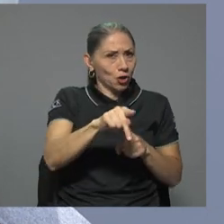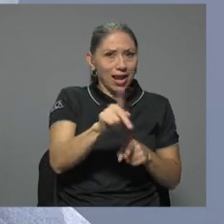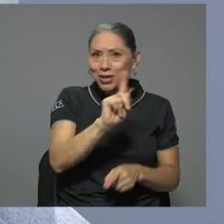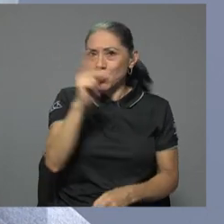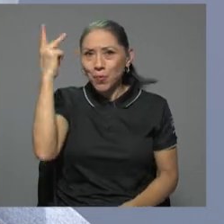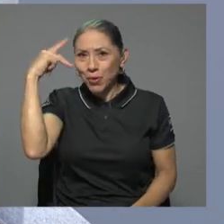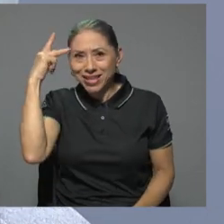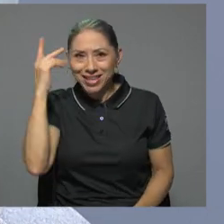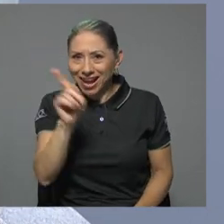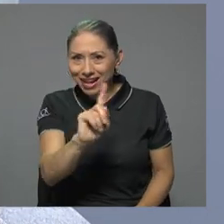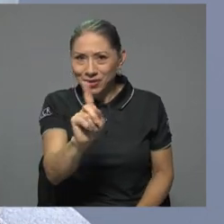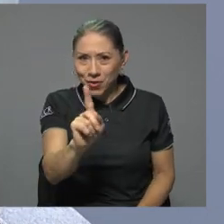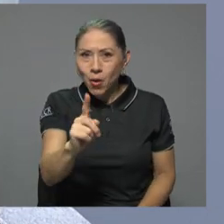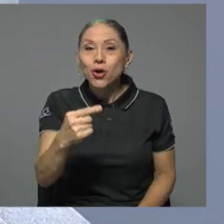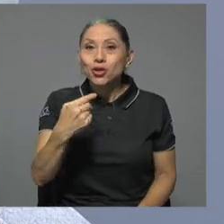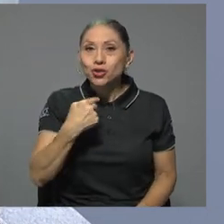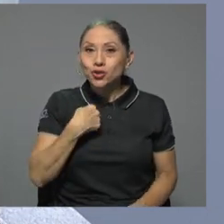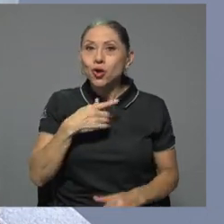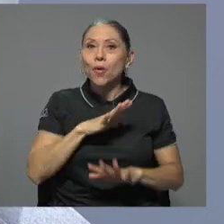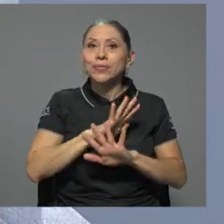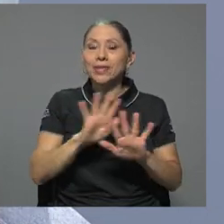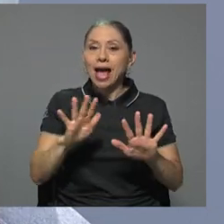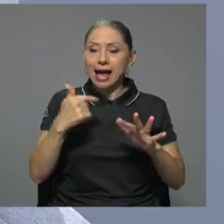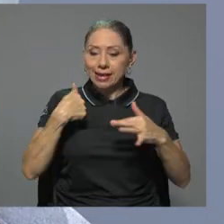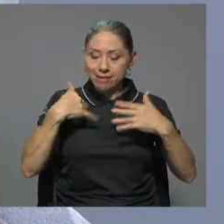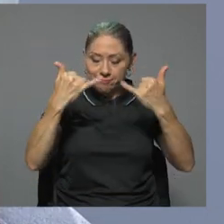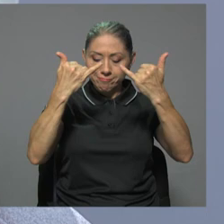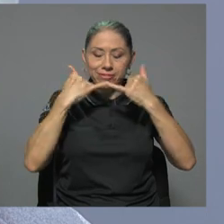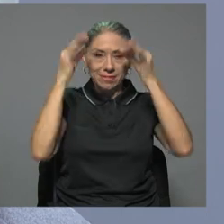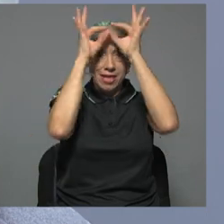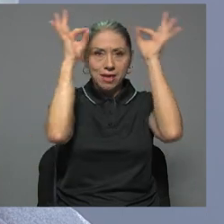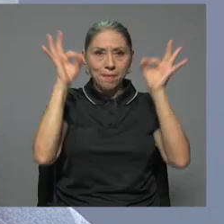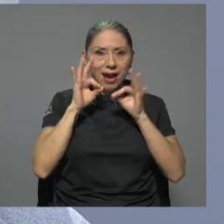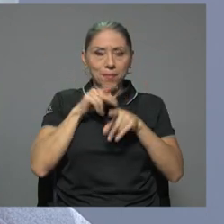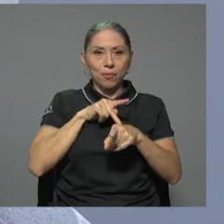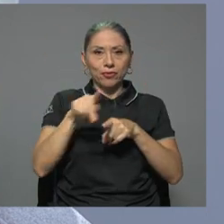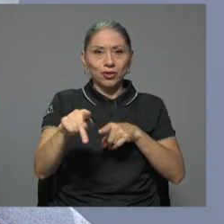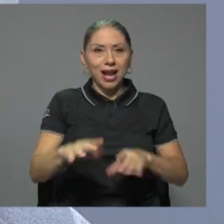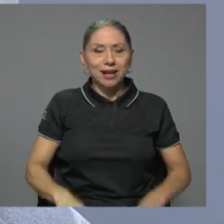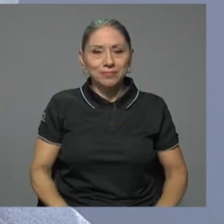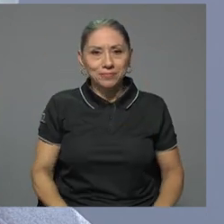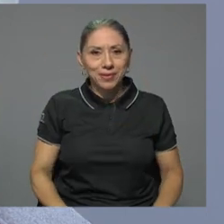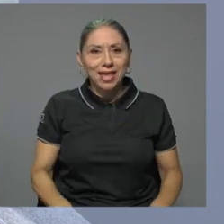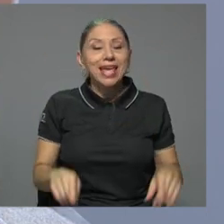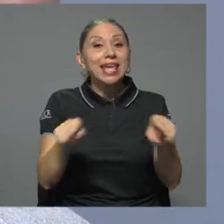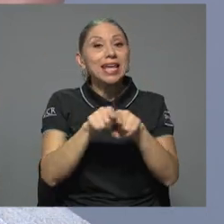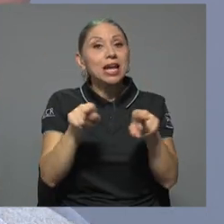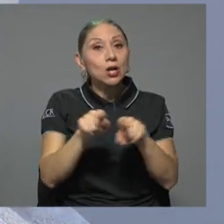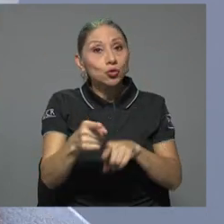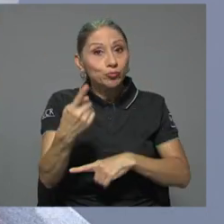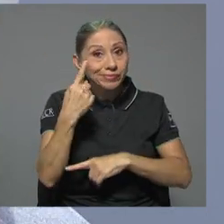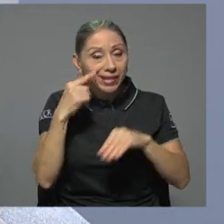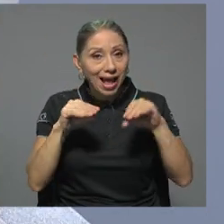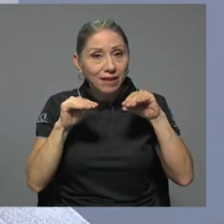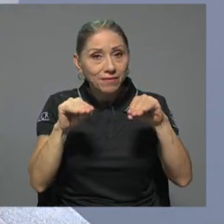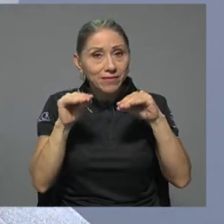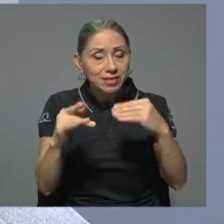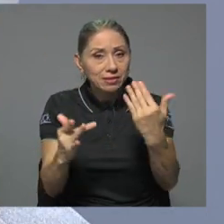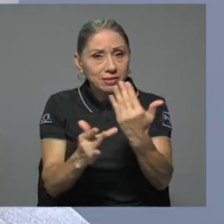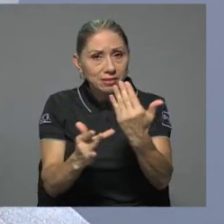juego mi imagen profesional e incluso vamos a ver la alfabetización digital